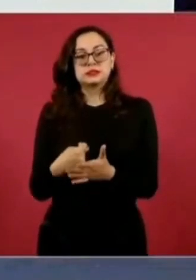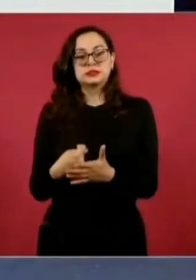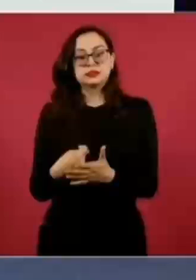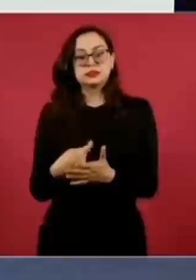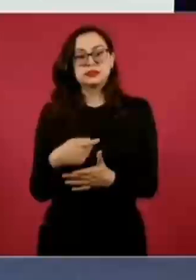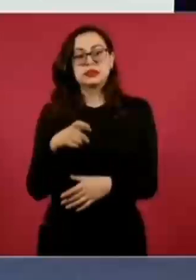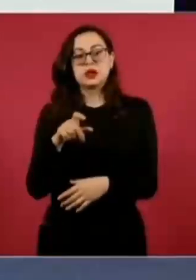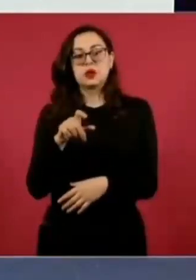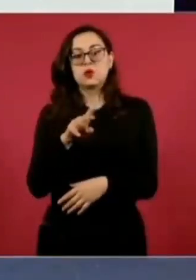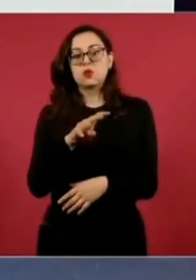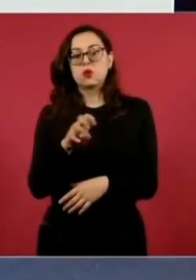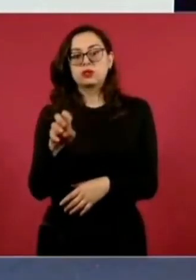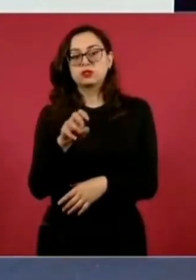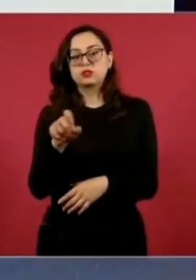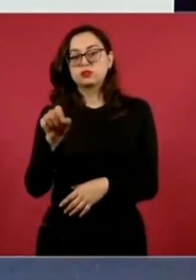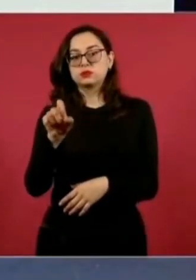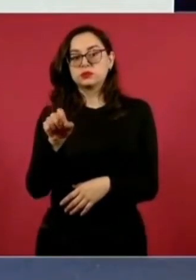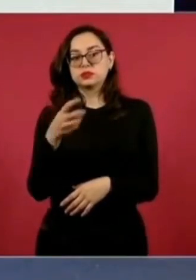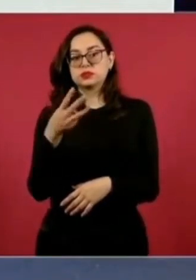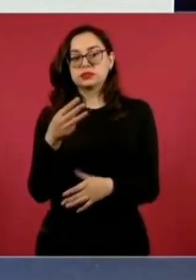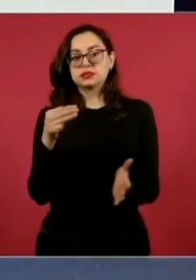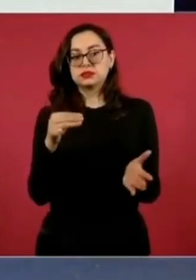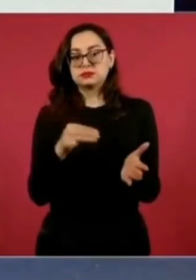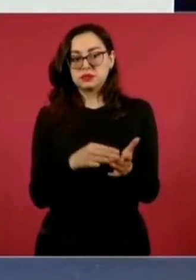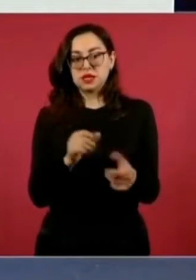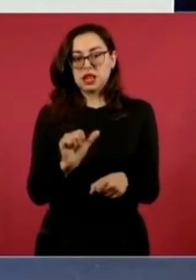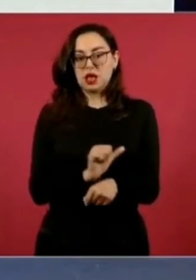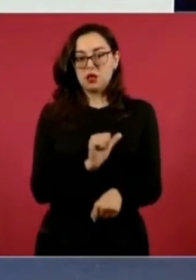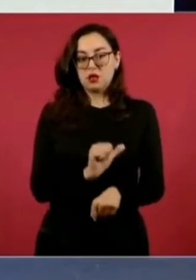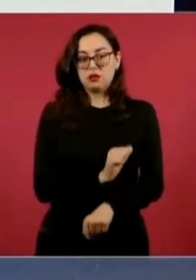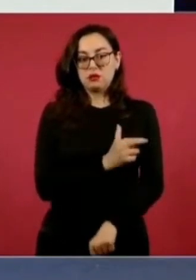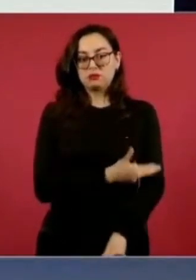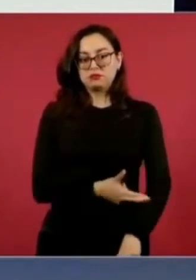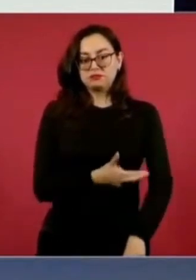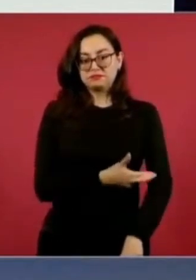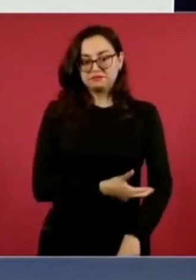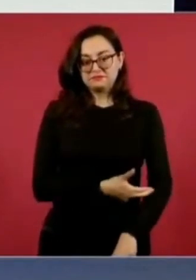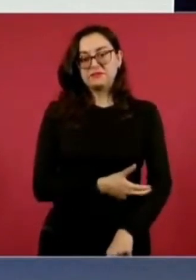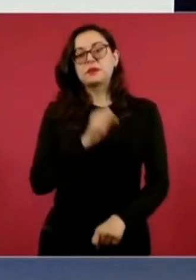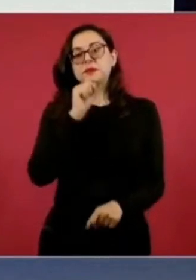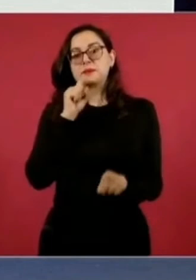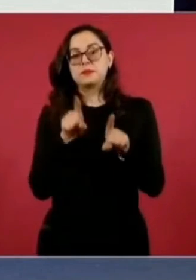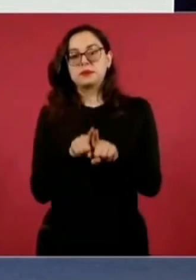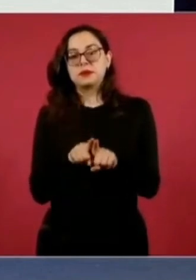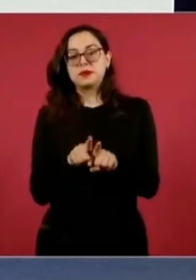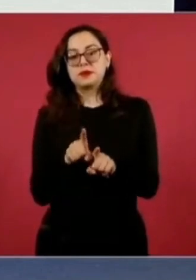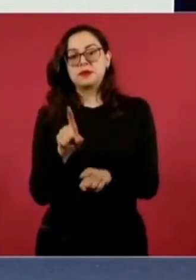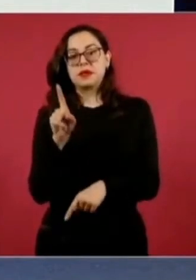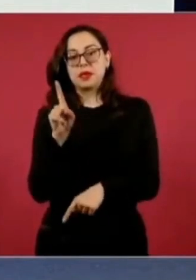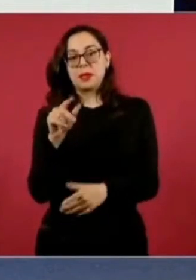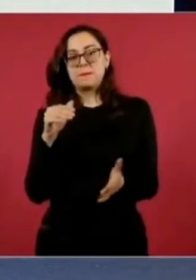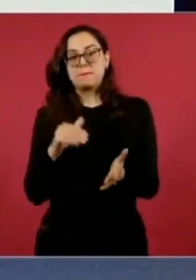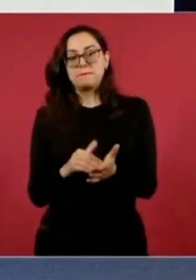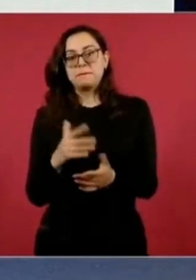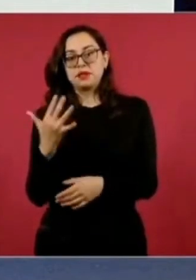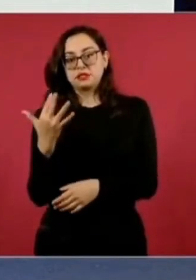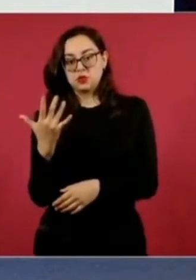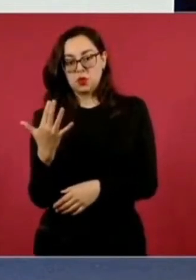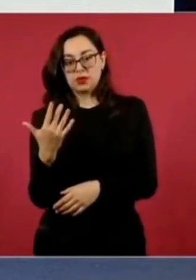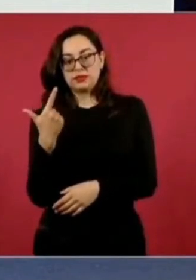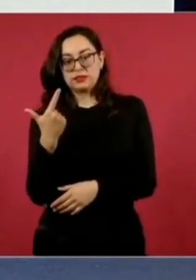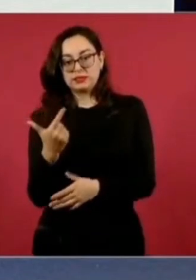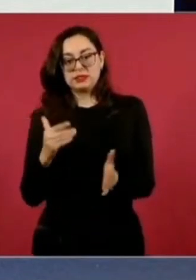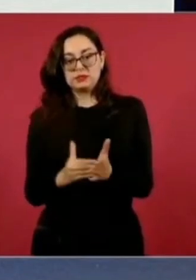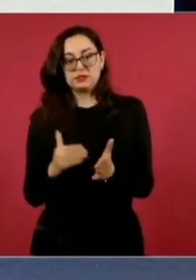423,000 eh vehículos regularizados y también tiene 1557 millones